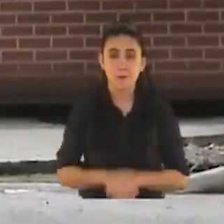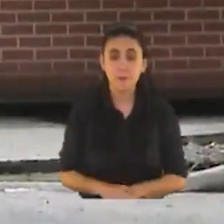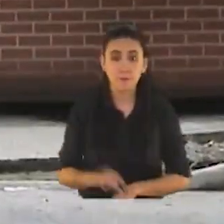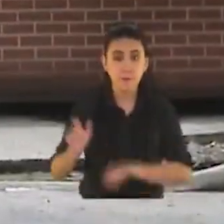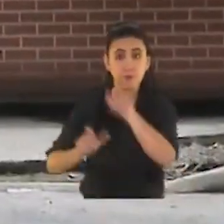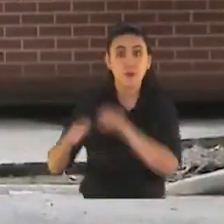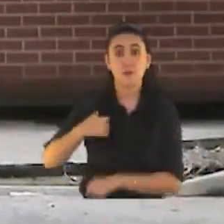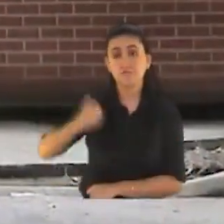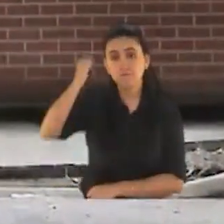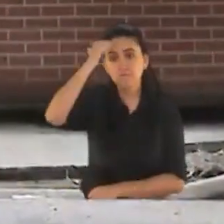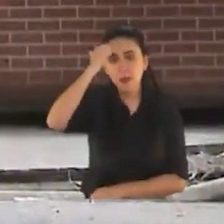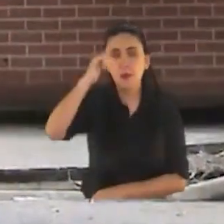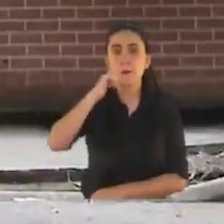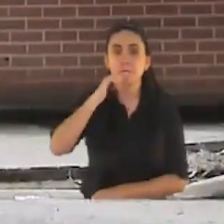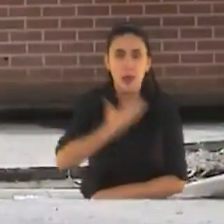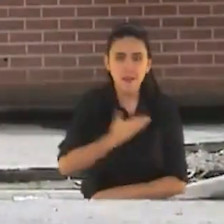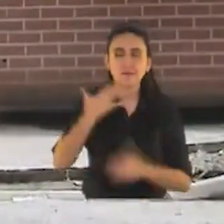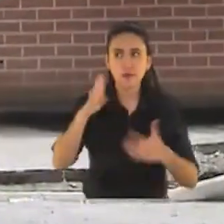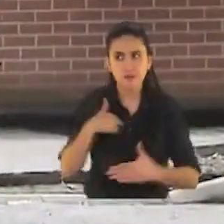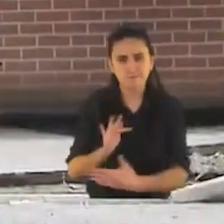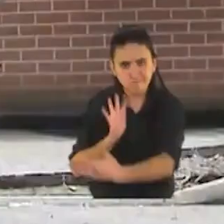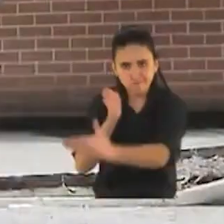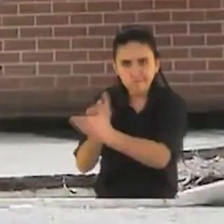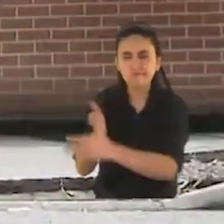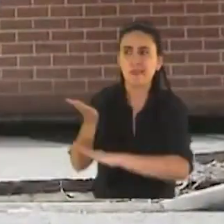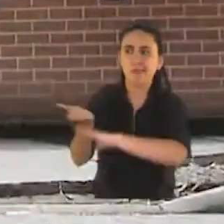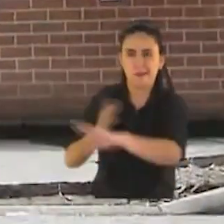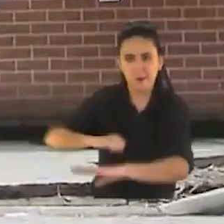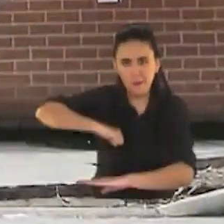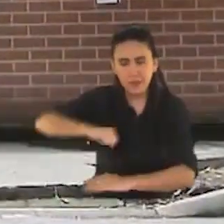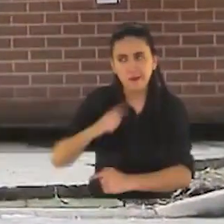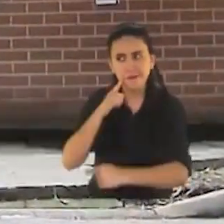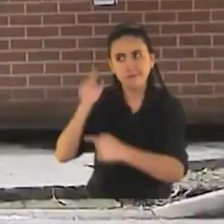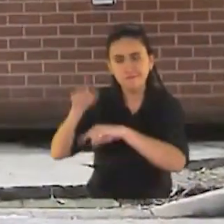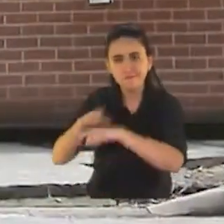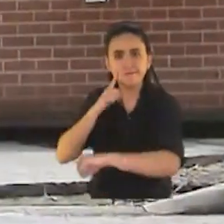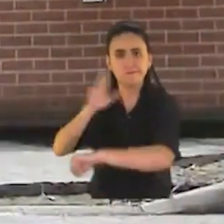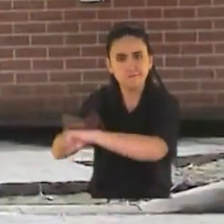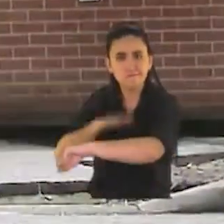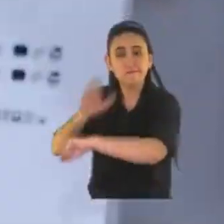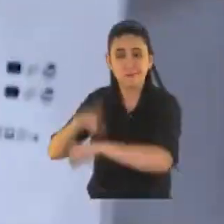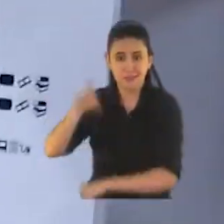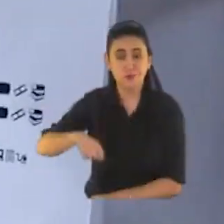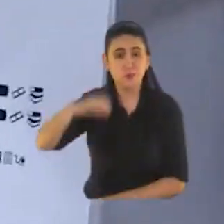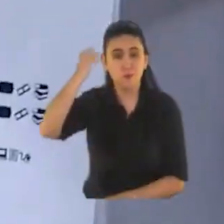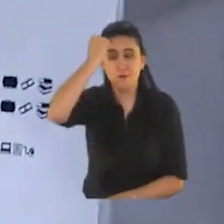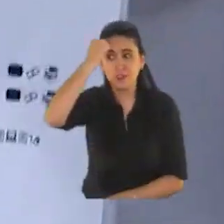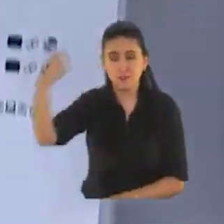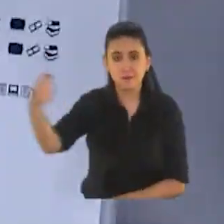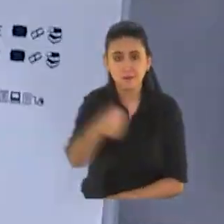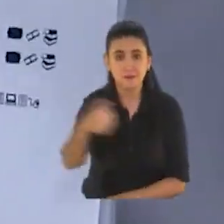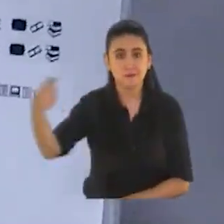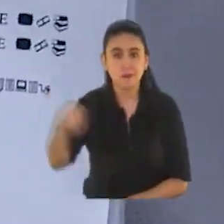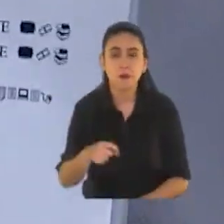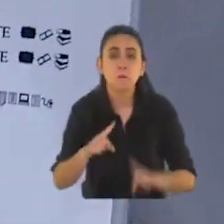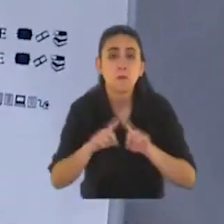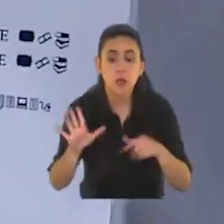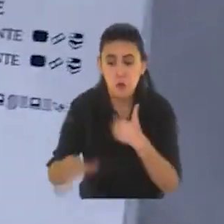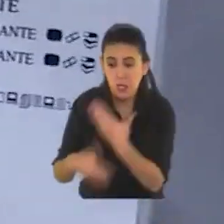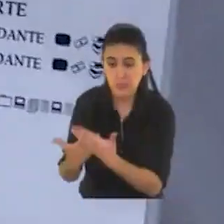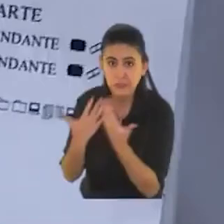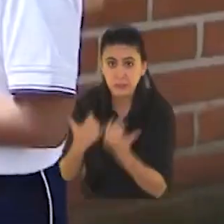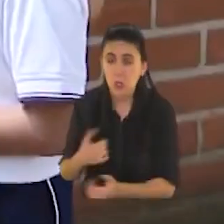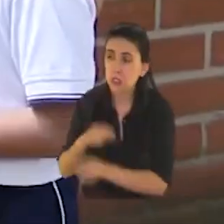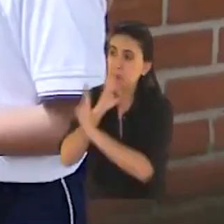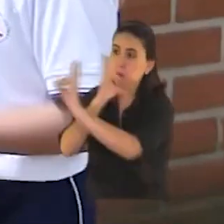han Interpuesto varios recursos legales para que los profesores que se necesitan lleguen pronto pero hasta el momento ningún pedido